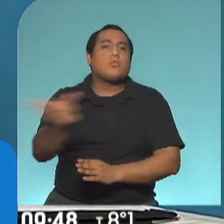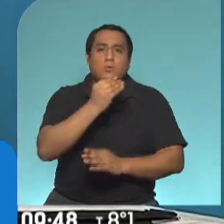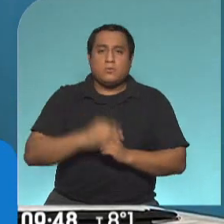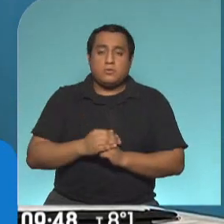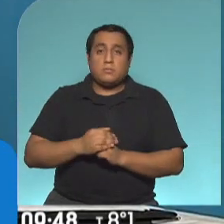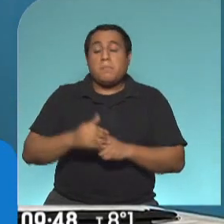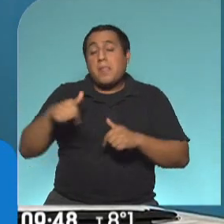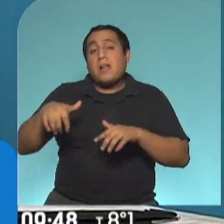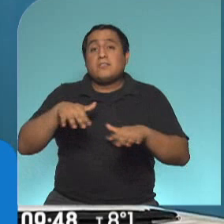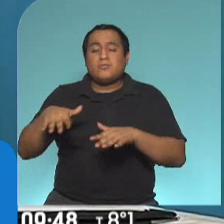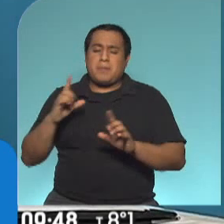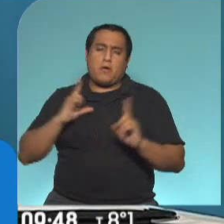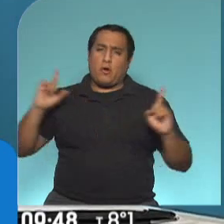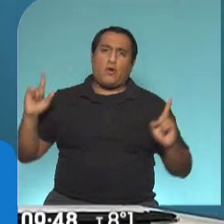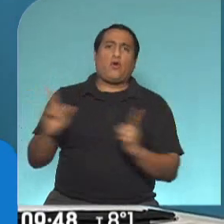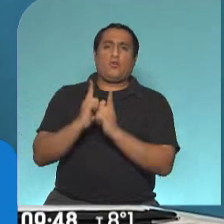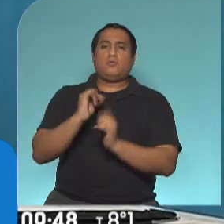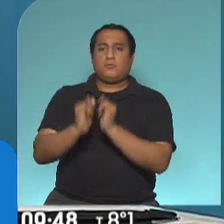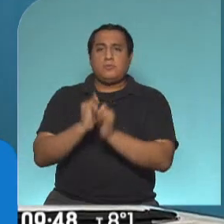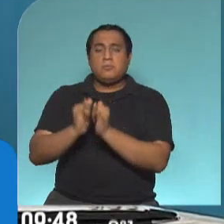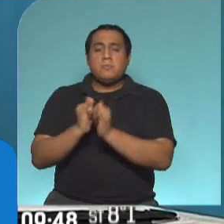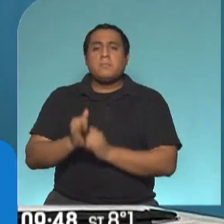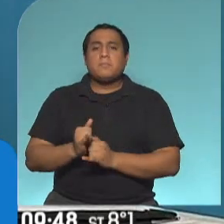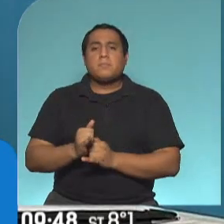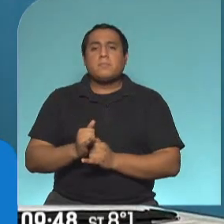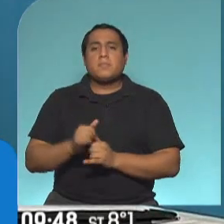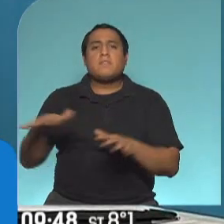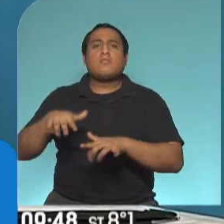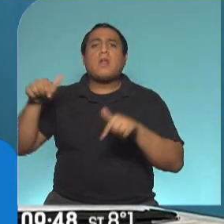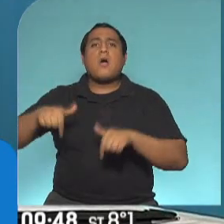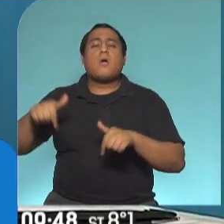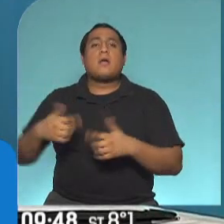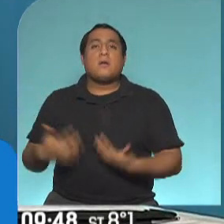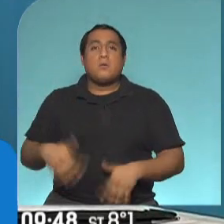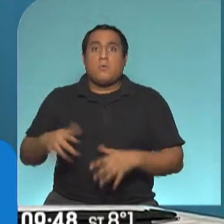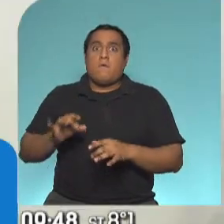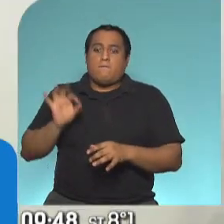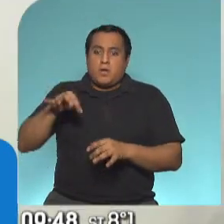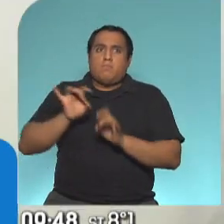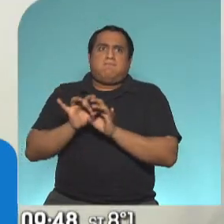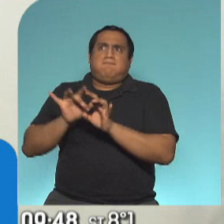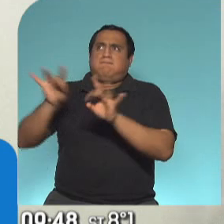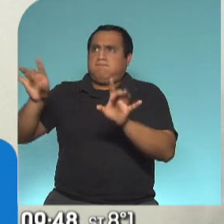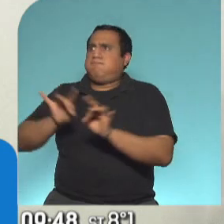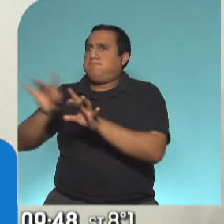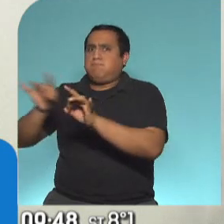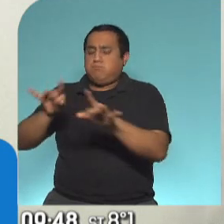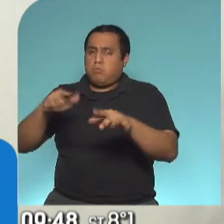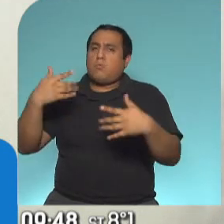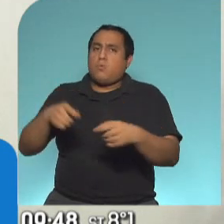situación actual es de una alta transmisión comunitaria del virus